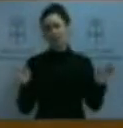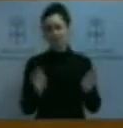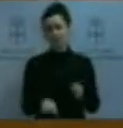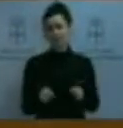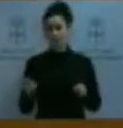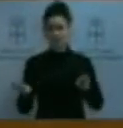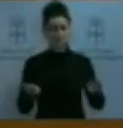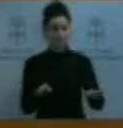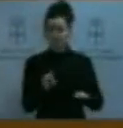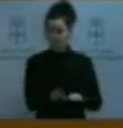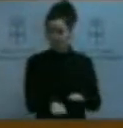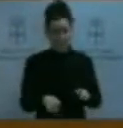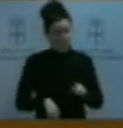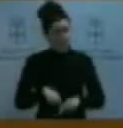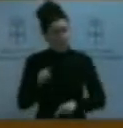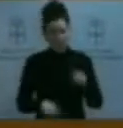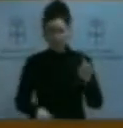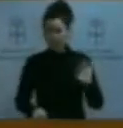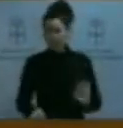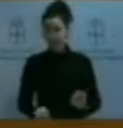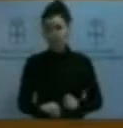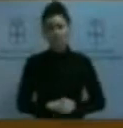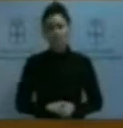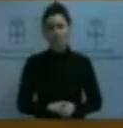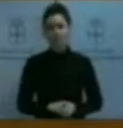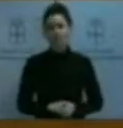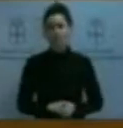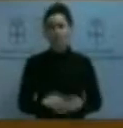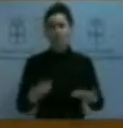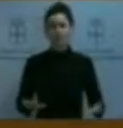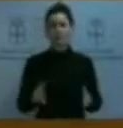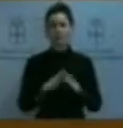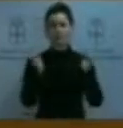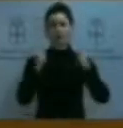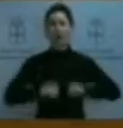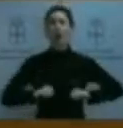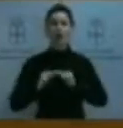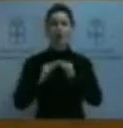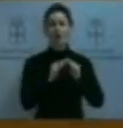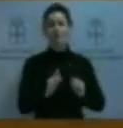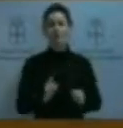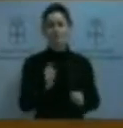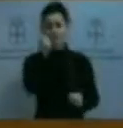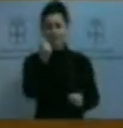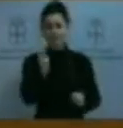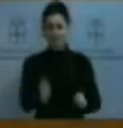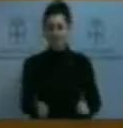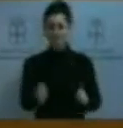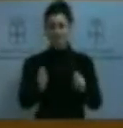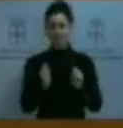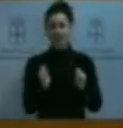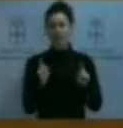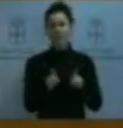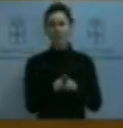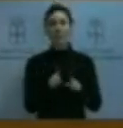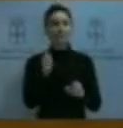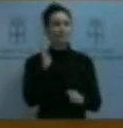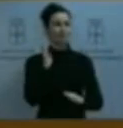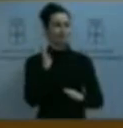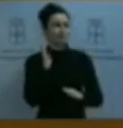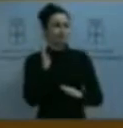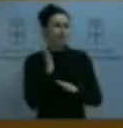el acuerdo, el consenso alcanzado, supone el punto de inflexión con una nueva norma, la nueva norma que